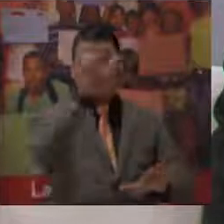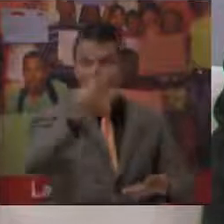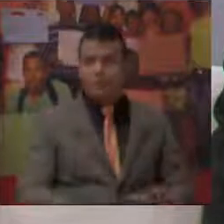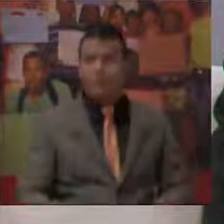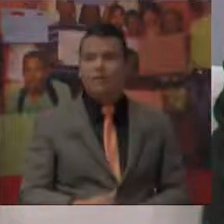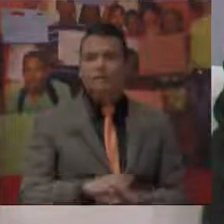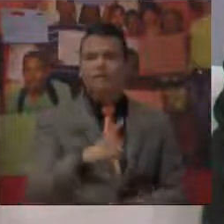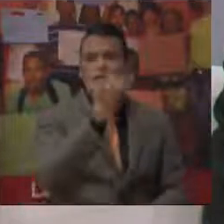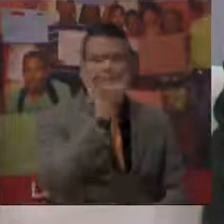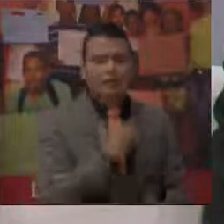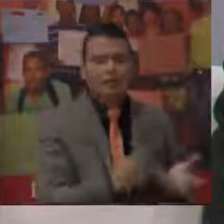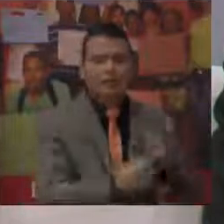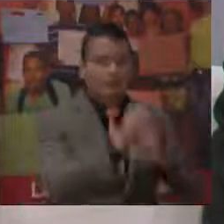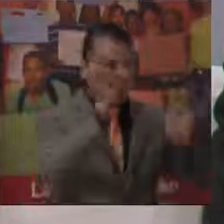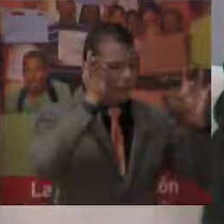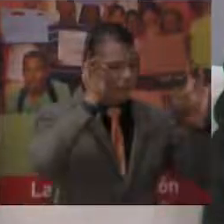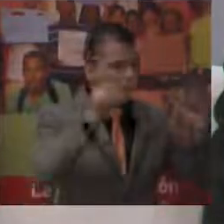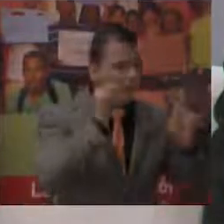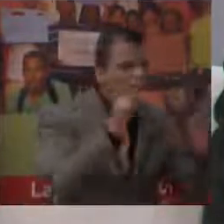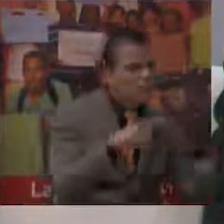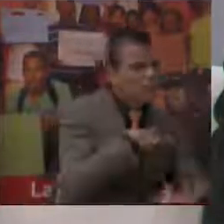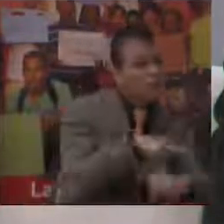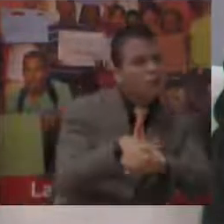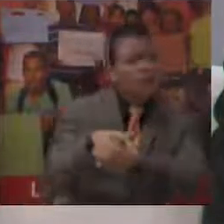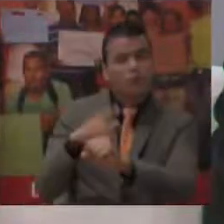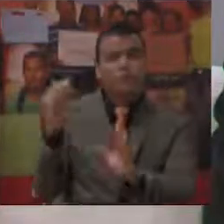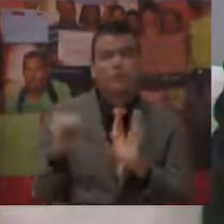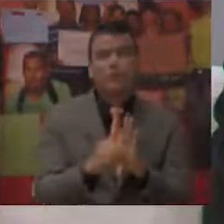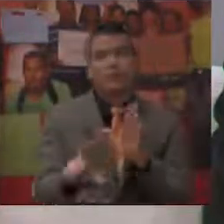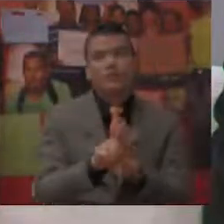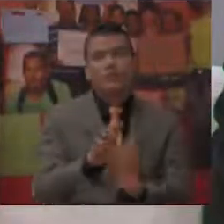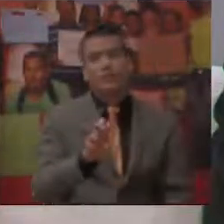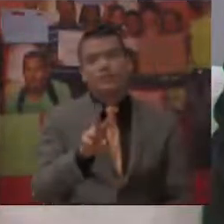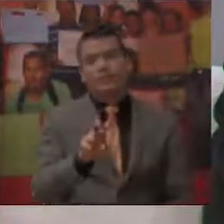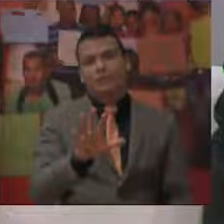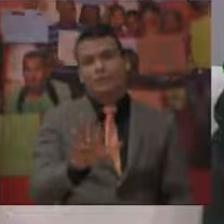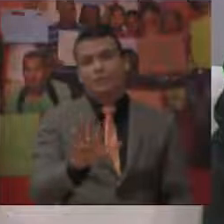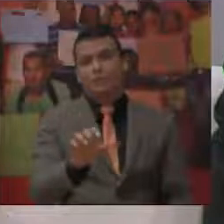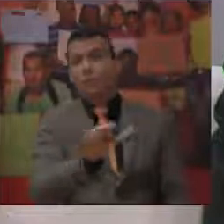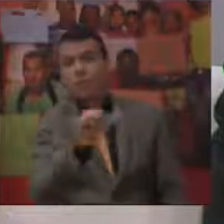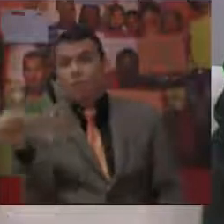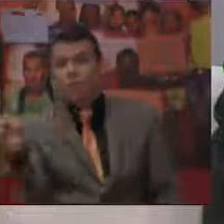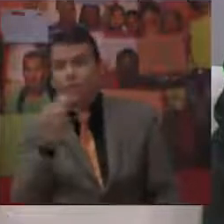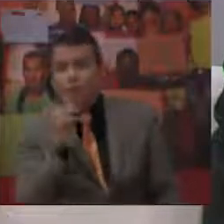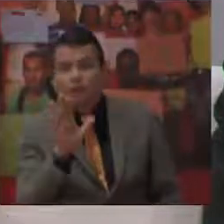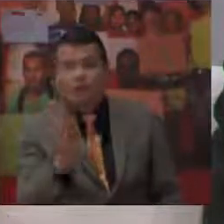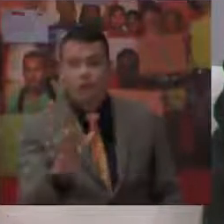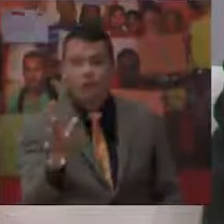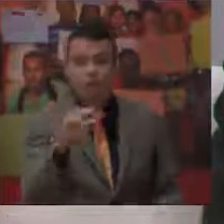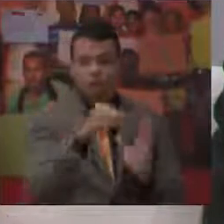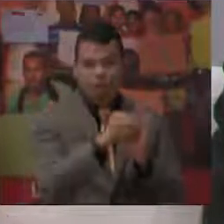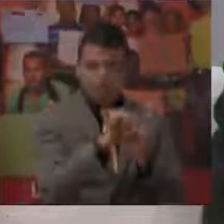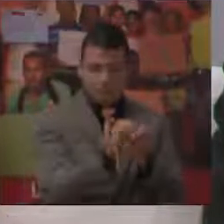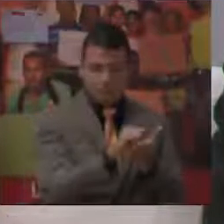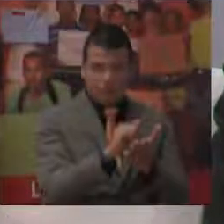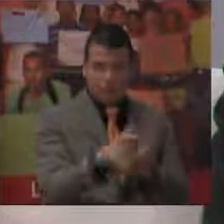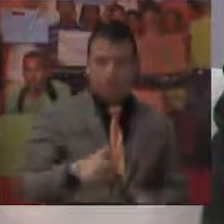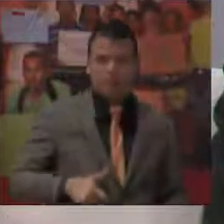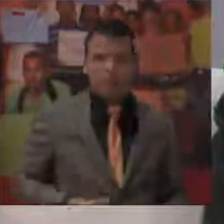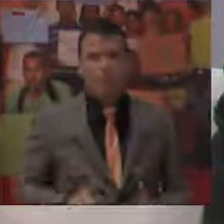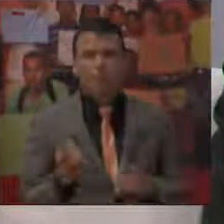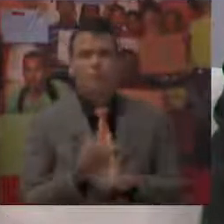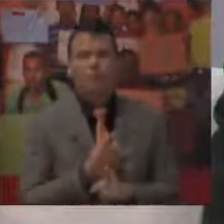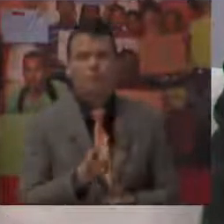persona que tuviera delitos de lesa humanidad quedaría enmarcado en la ley 975, más los que no la tuviéramos, que solamente tuviéramos el porte ilegal de